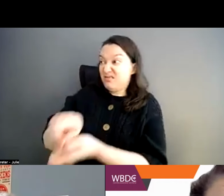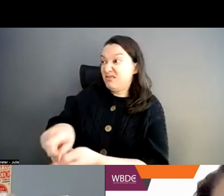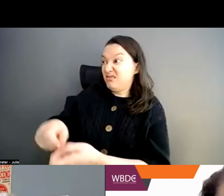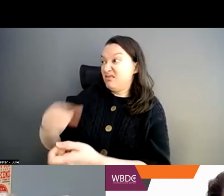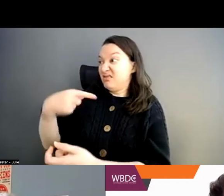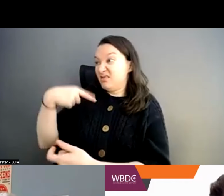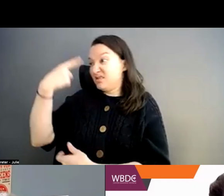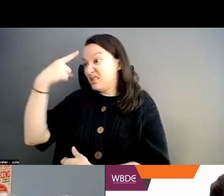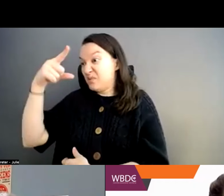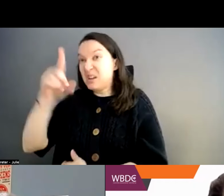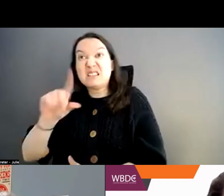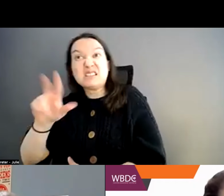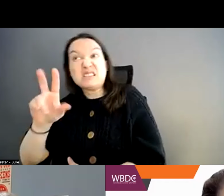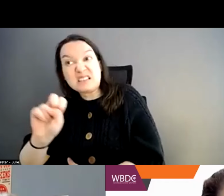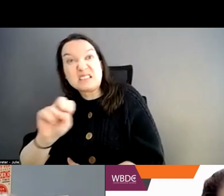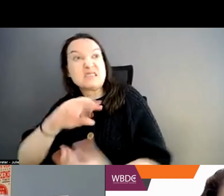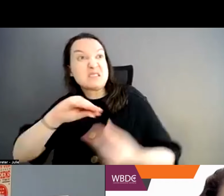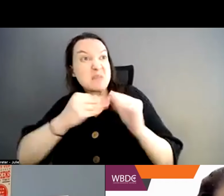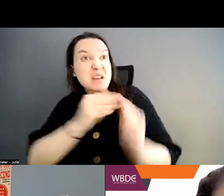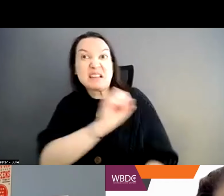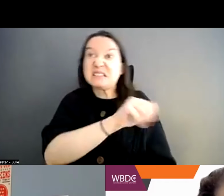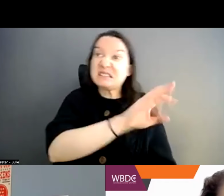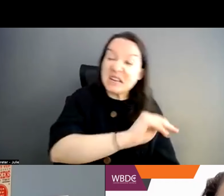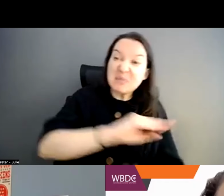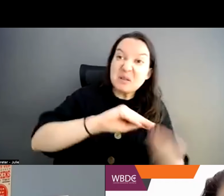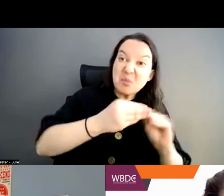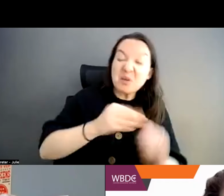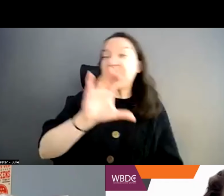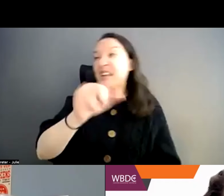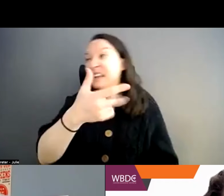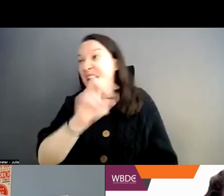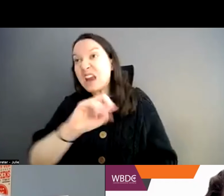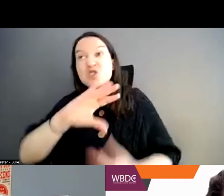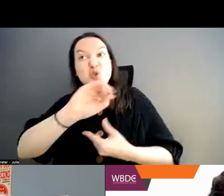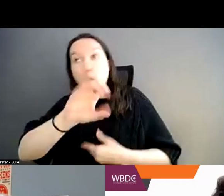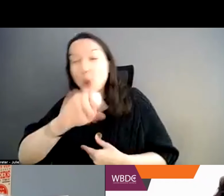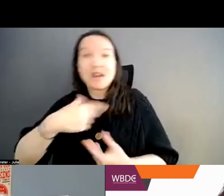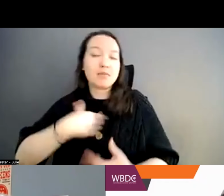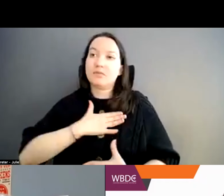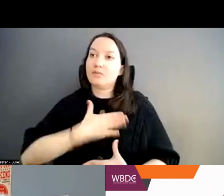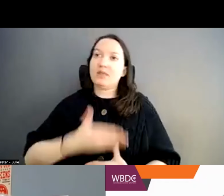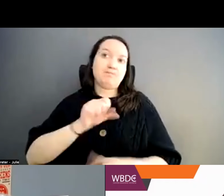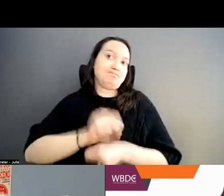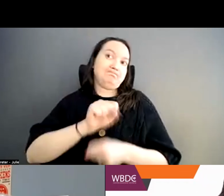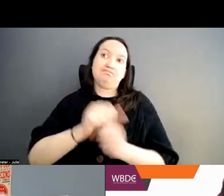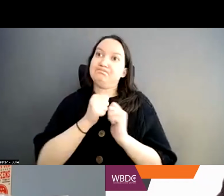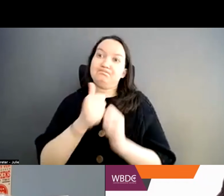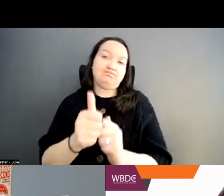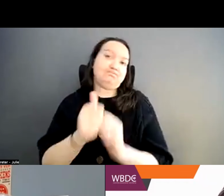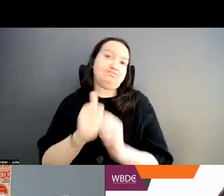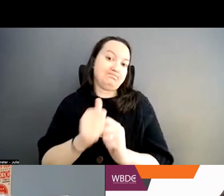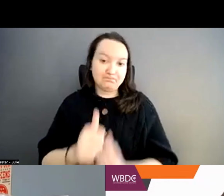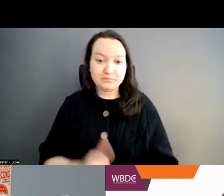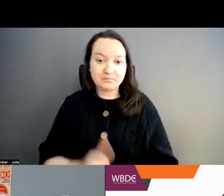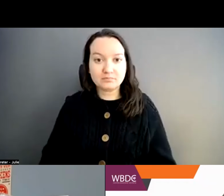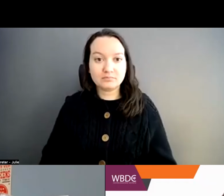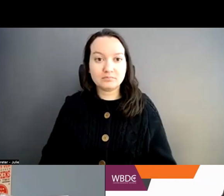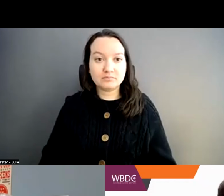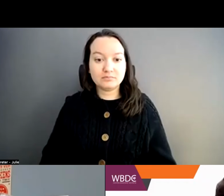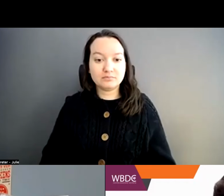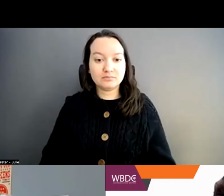meterse realmente en qué es, cuál es el número de SAM, cuál es el código, con mucho gusto puedo trabajar con ustedes